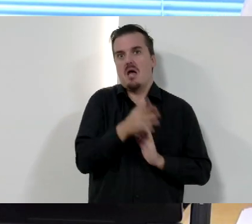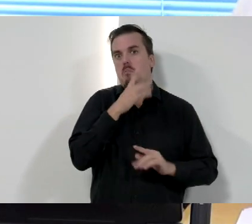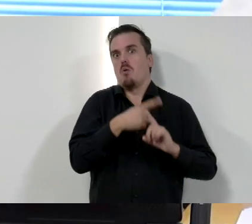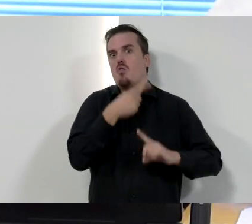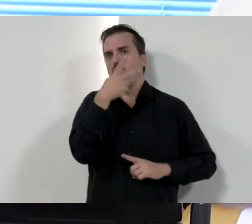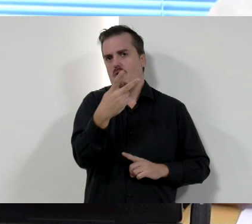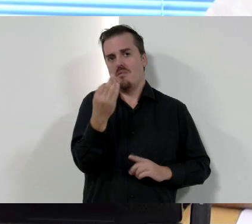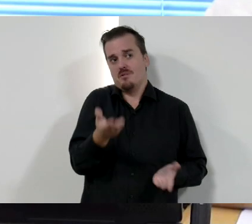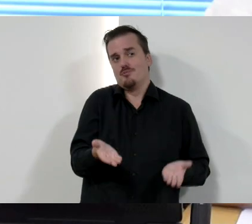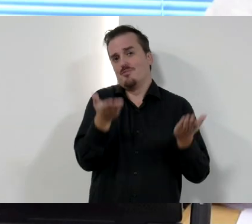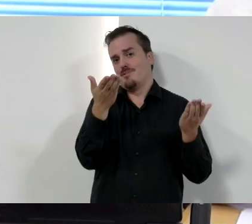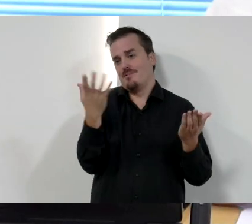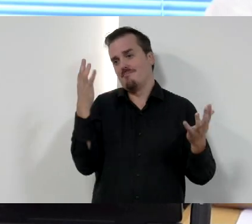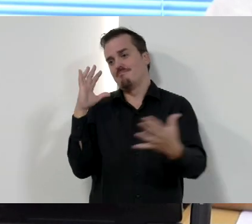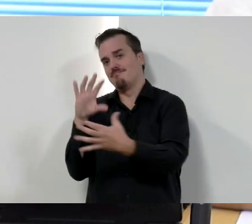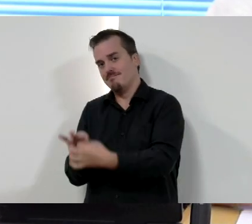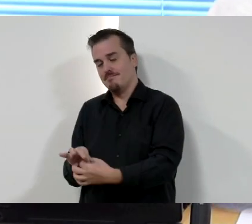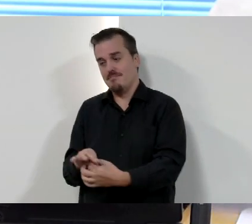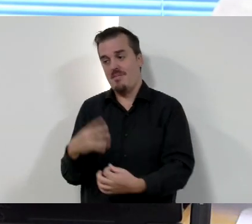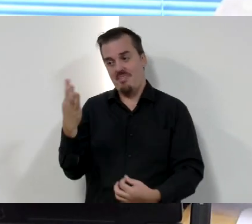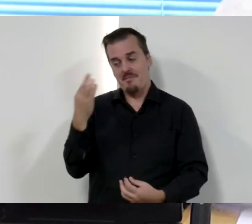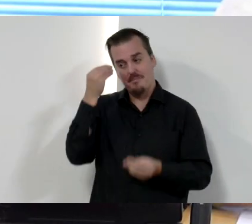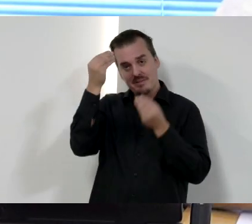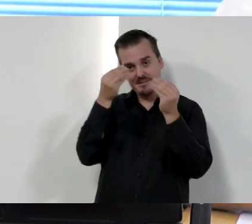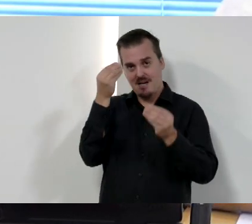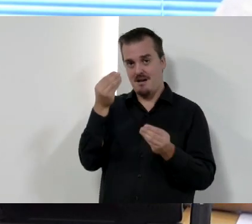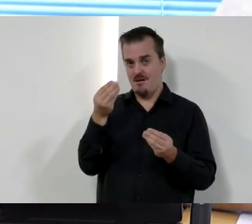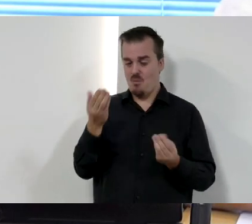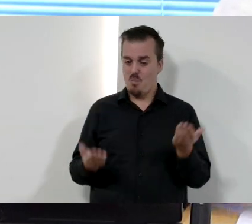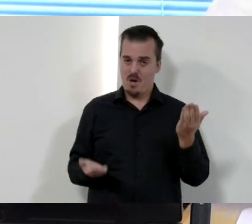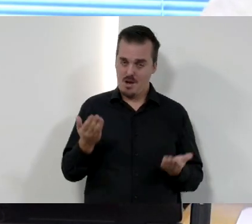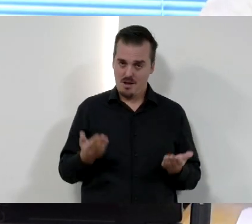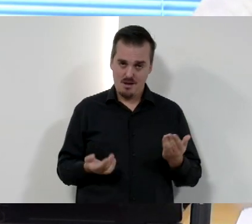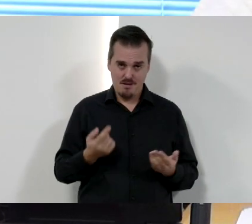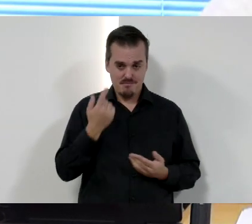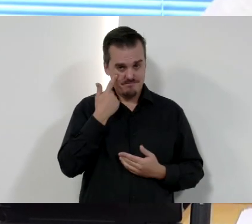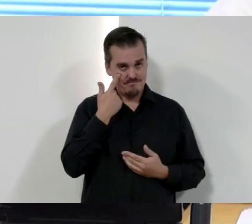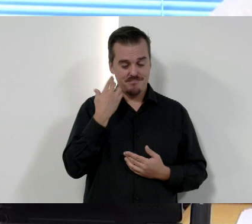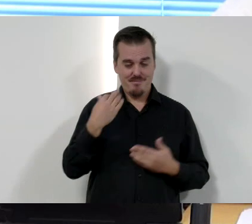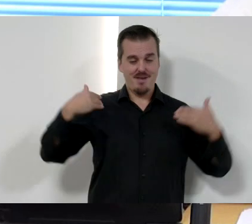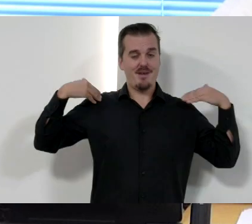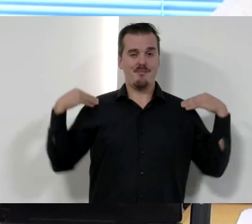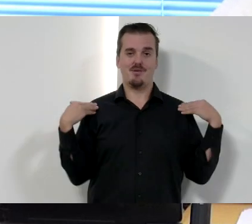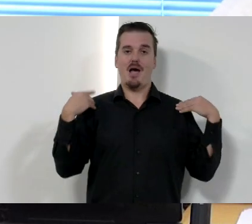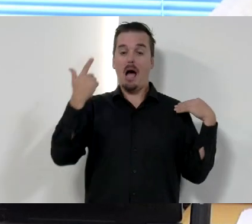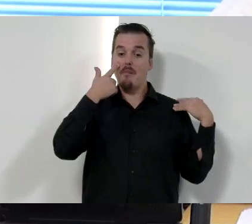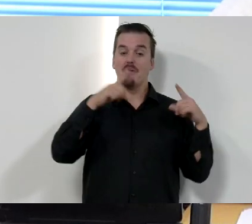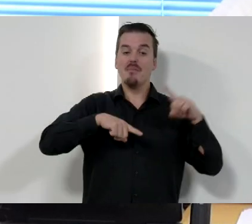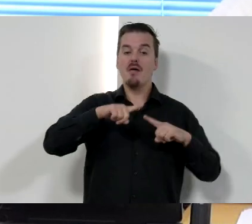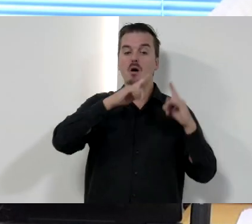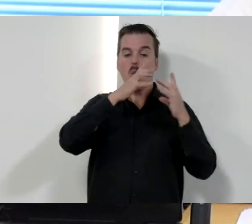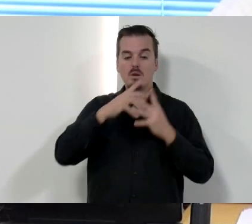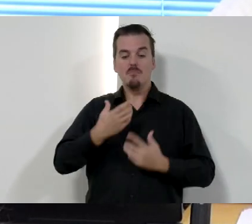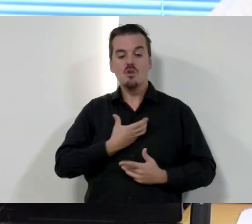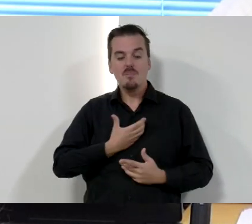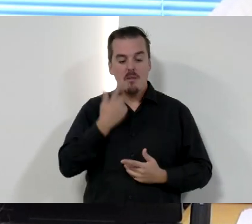que pensarlo y hay que valorarlo y efectivamente hay que hacerlo con responsabilidad de atender a las cuentas municipales